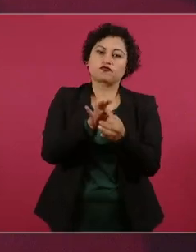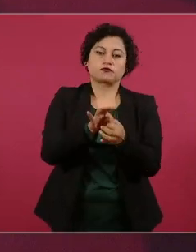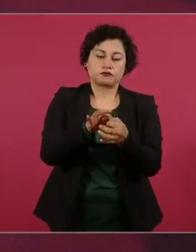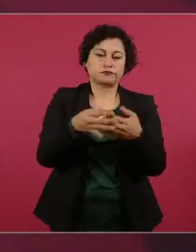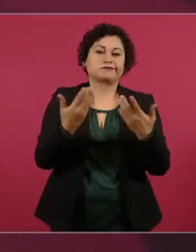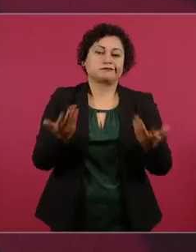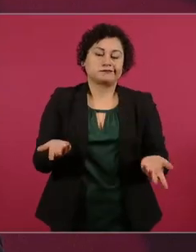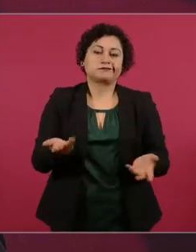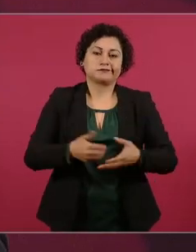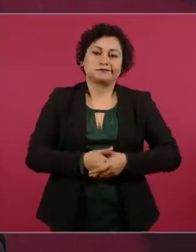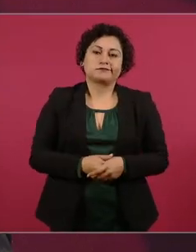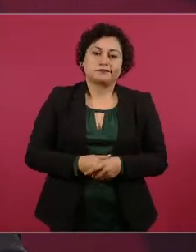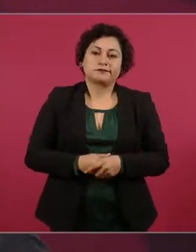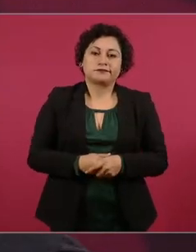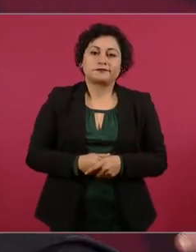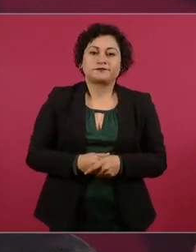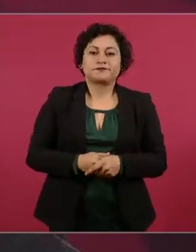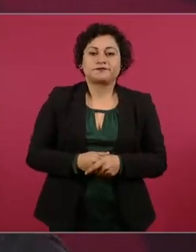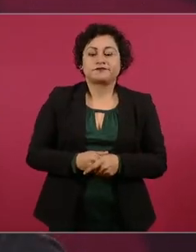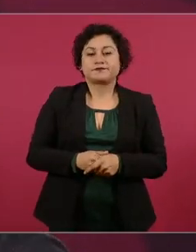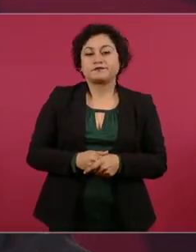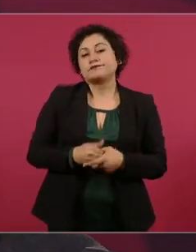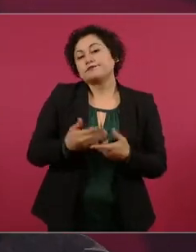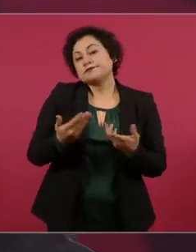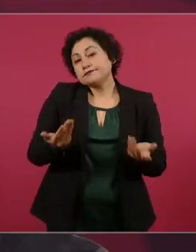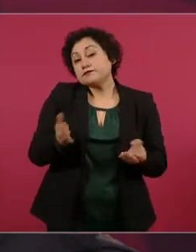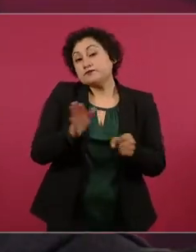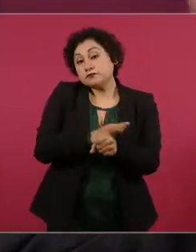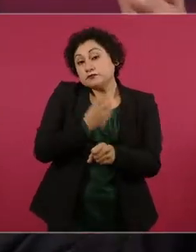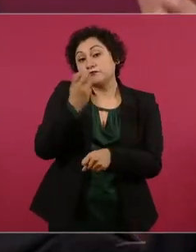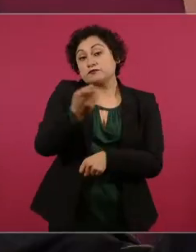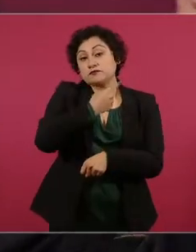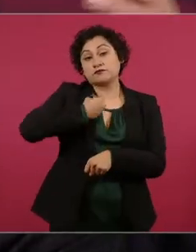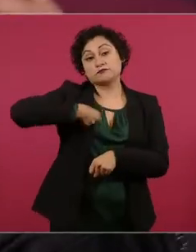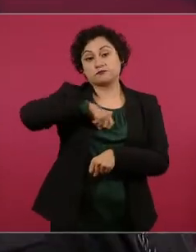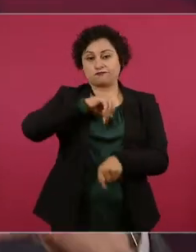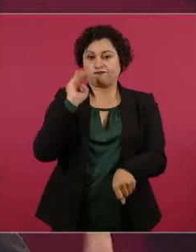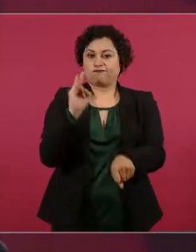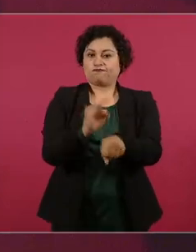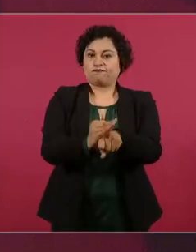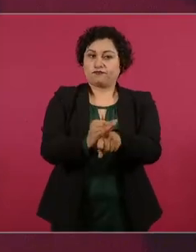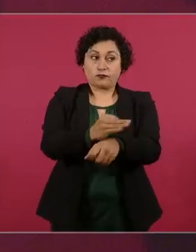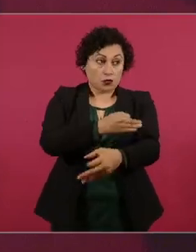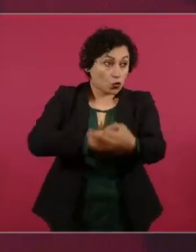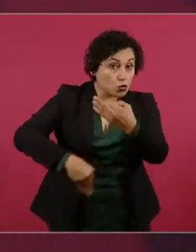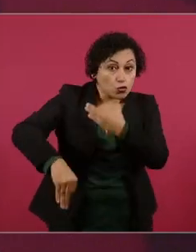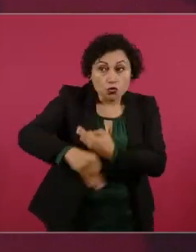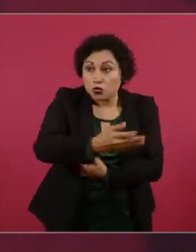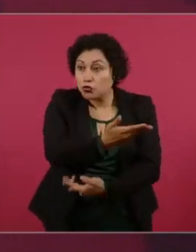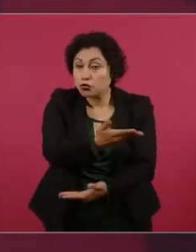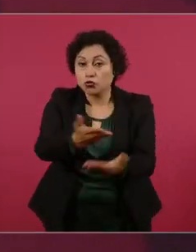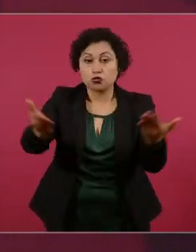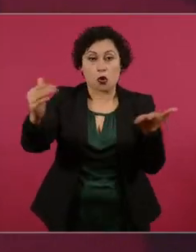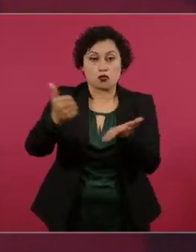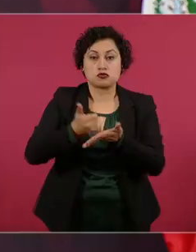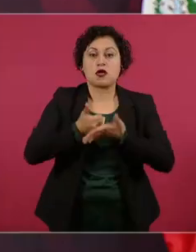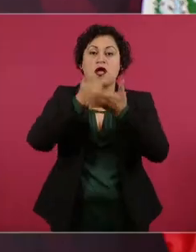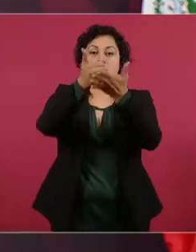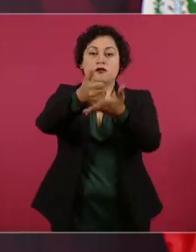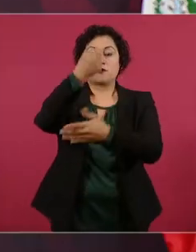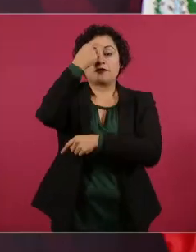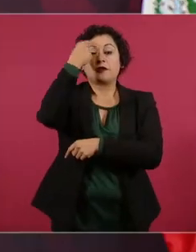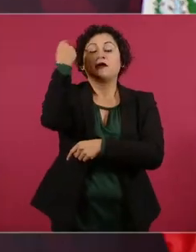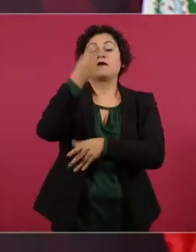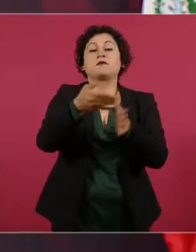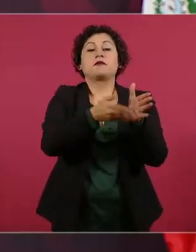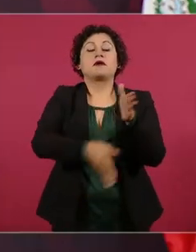Entonces, sí vamos a proteger y todos tenemos que ayudar a que las elecciones sean limpias,